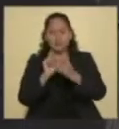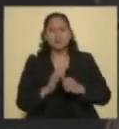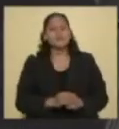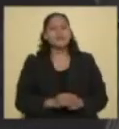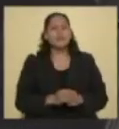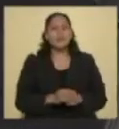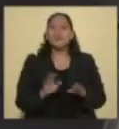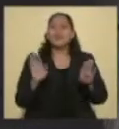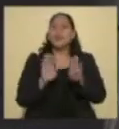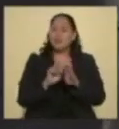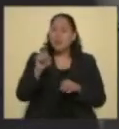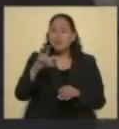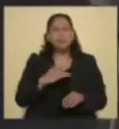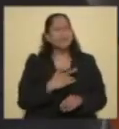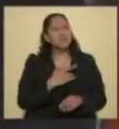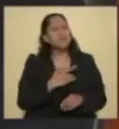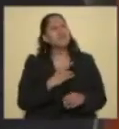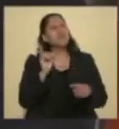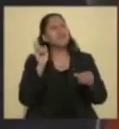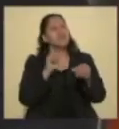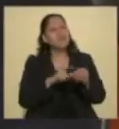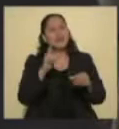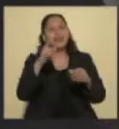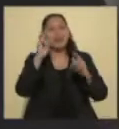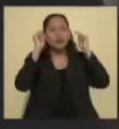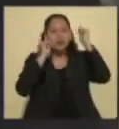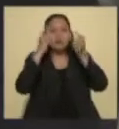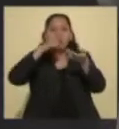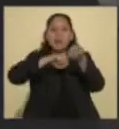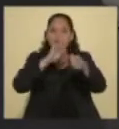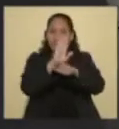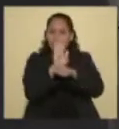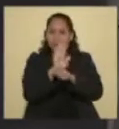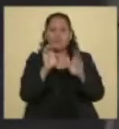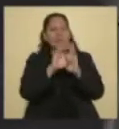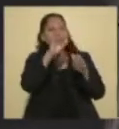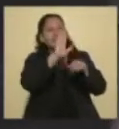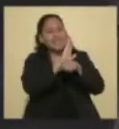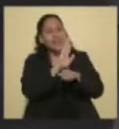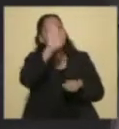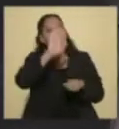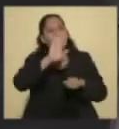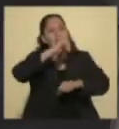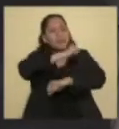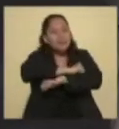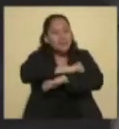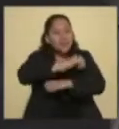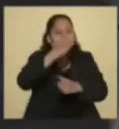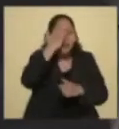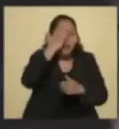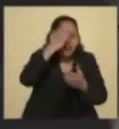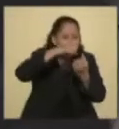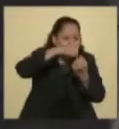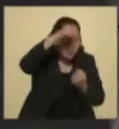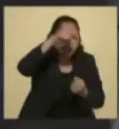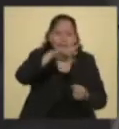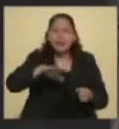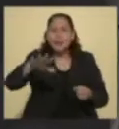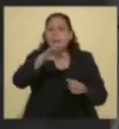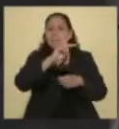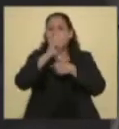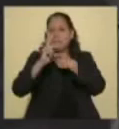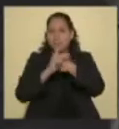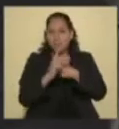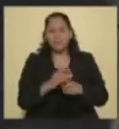esa forma el turismo en el cine? Porque el cine de alguna manera es la ventana de la cultura de un país para el